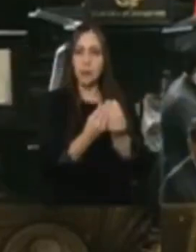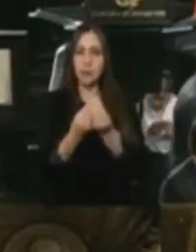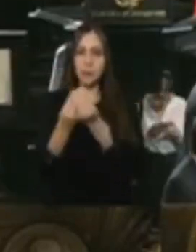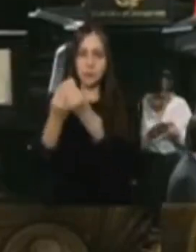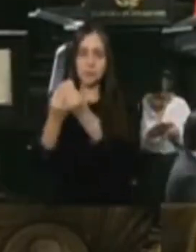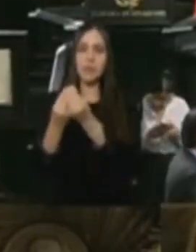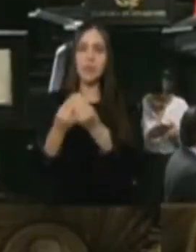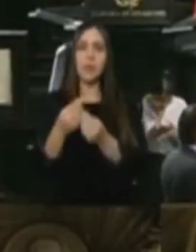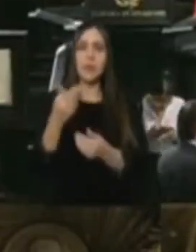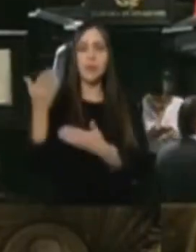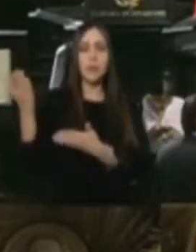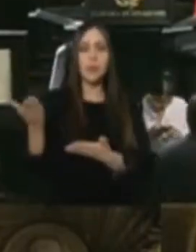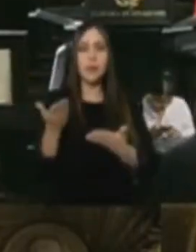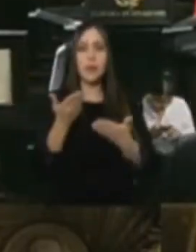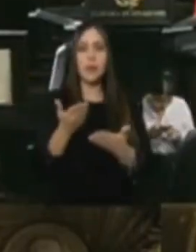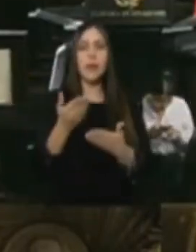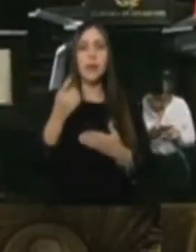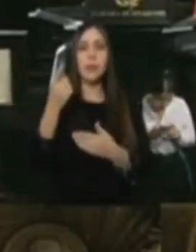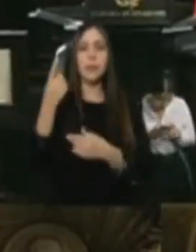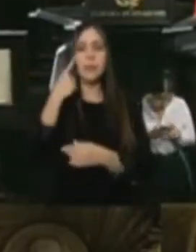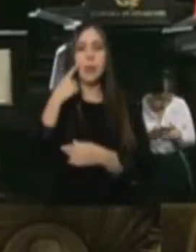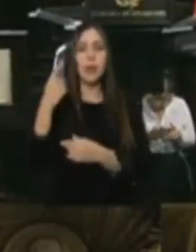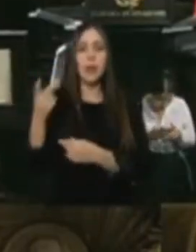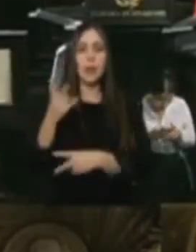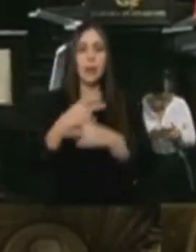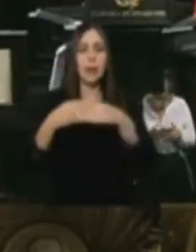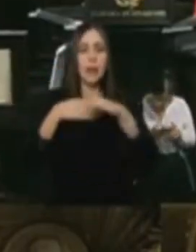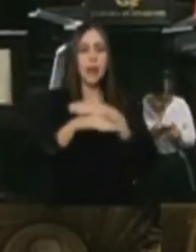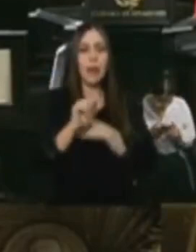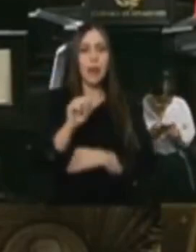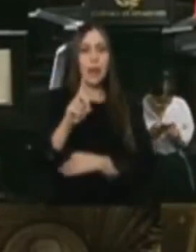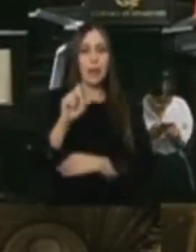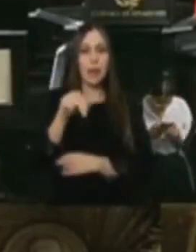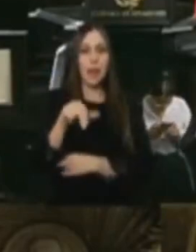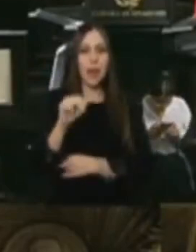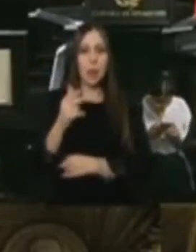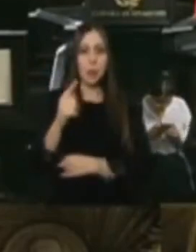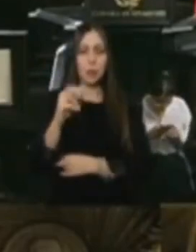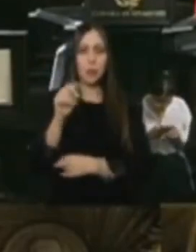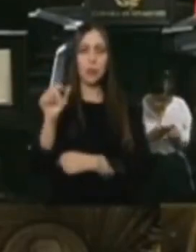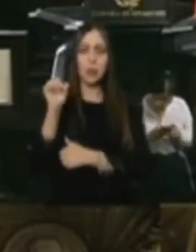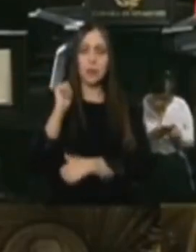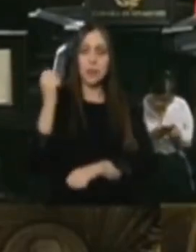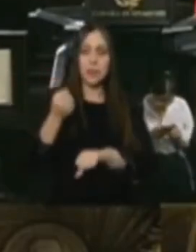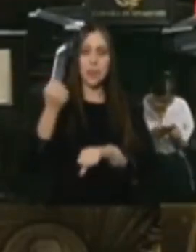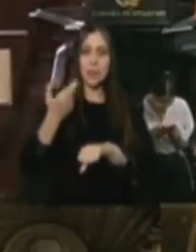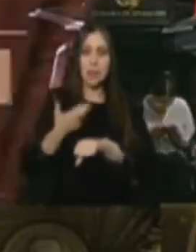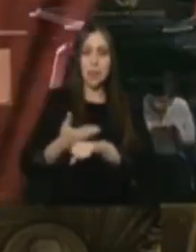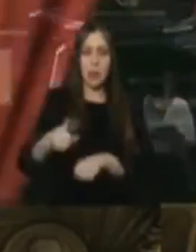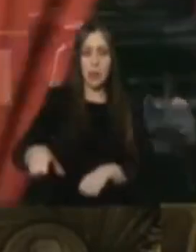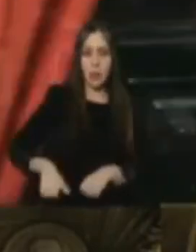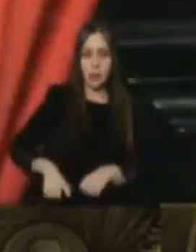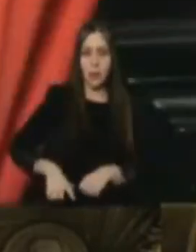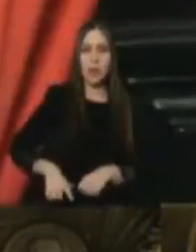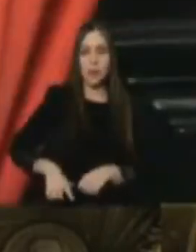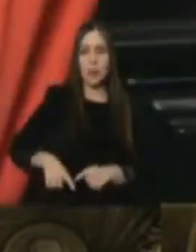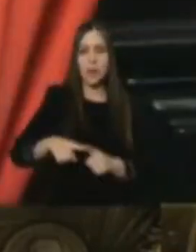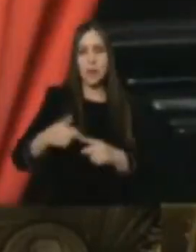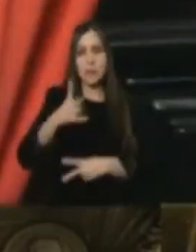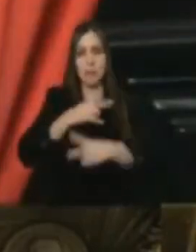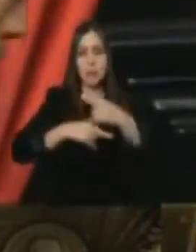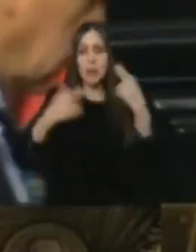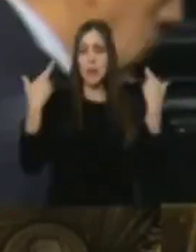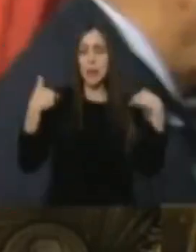Para recibir al licenciado Adán Augusto López Hernández, secretario de Gobernación en representación del titular del